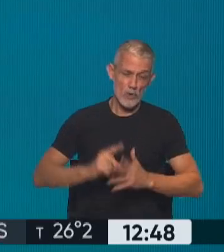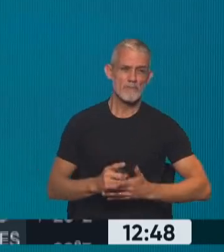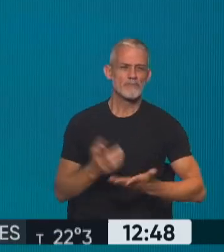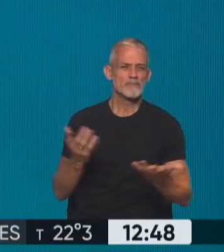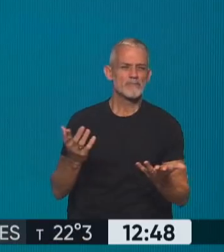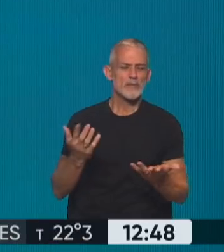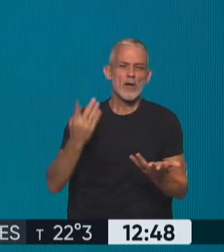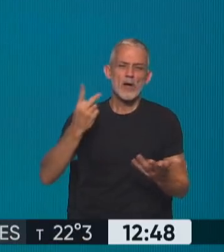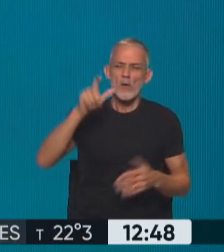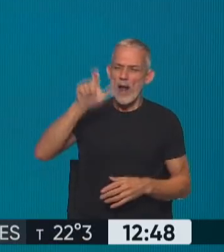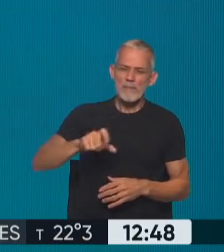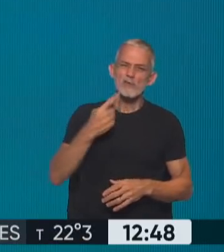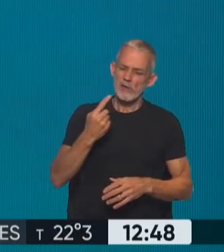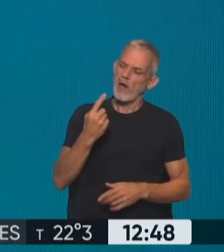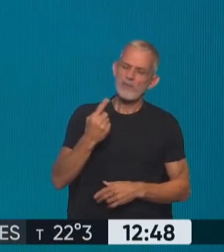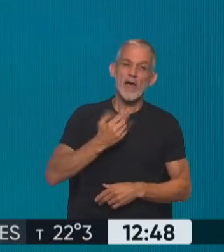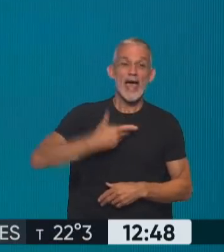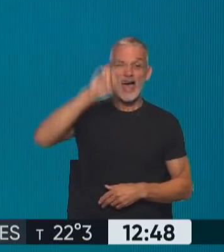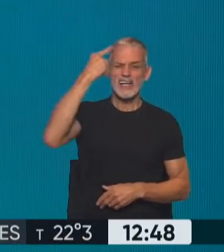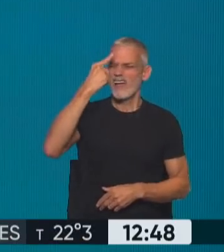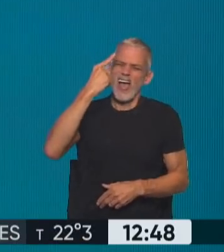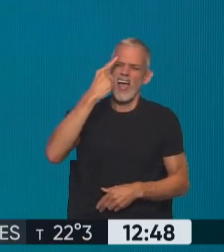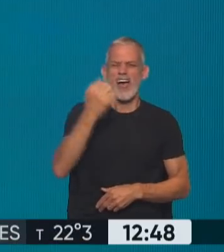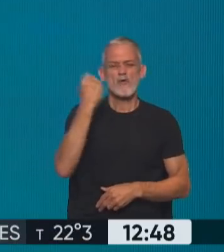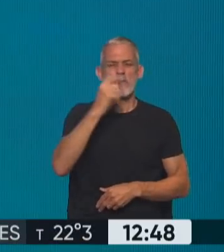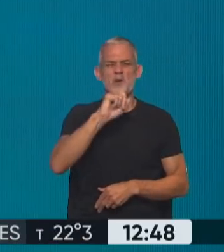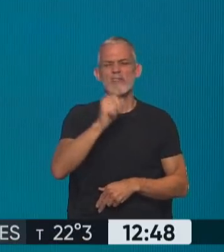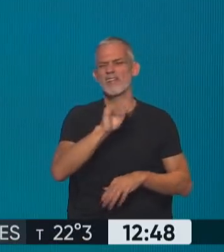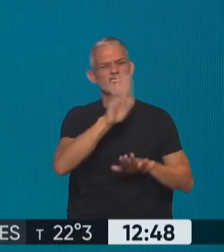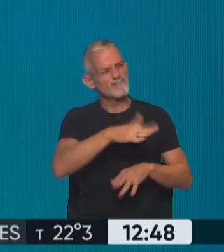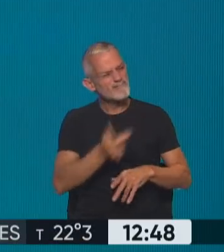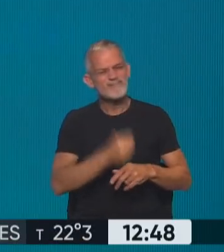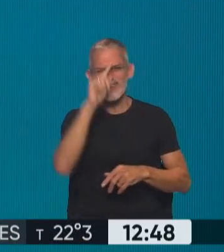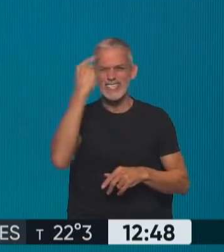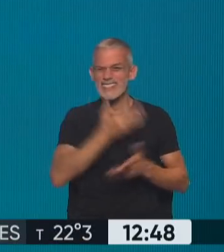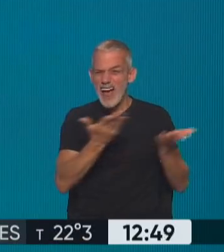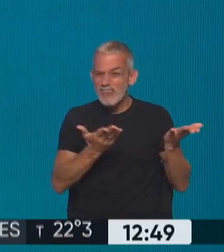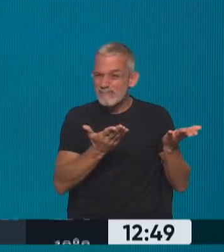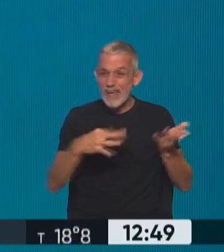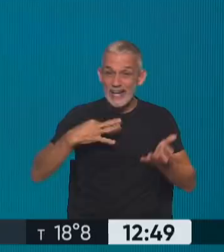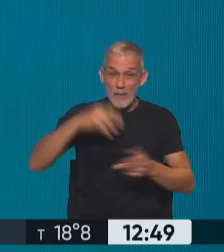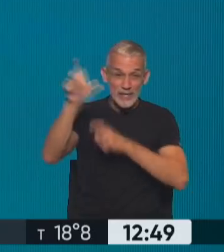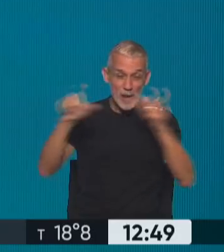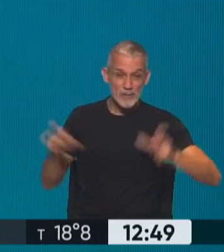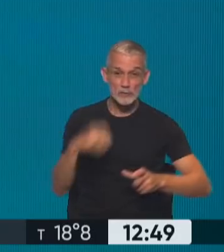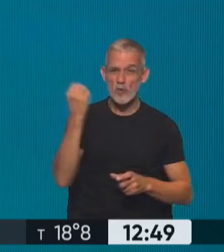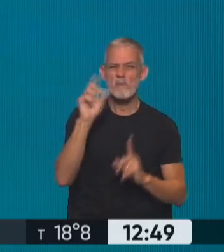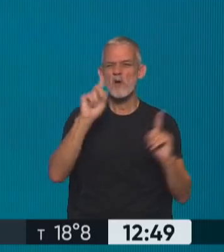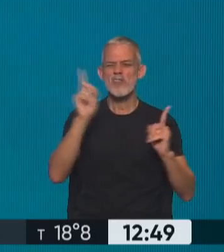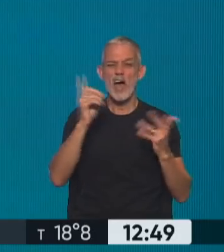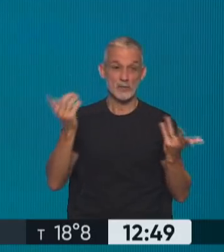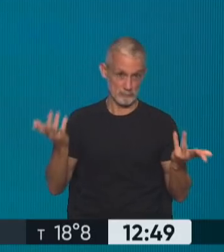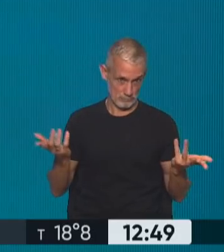que alguien siga afirmando que el Estado no es importante en la vida de las personas,